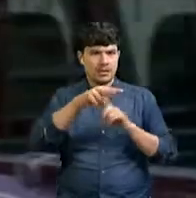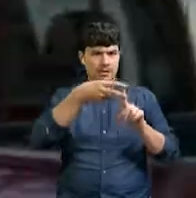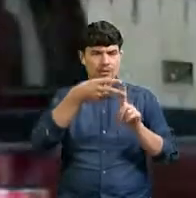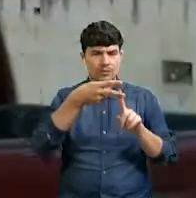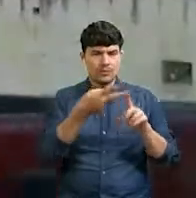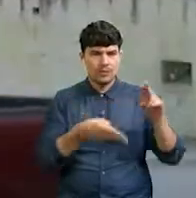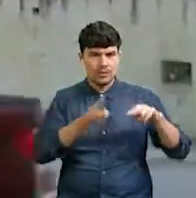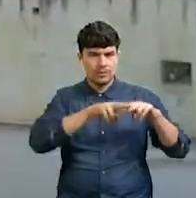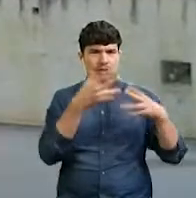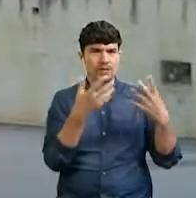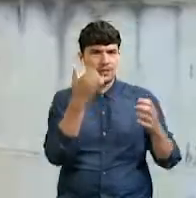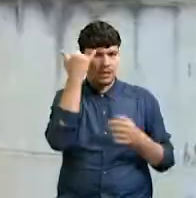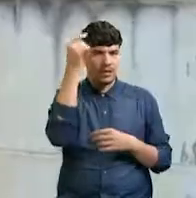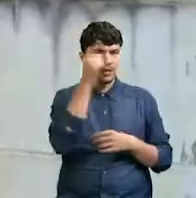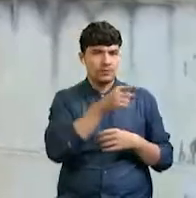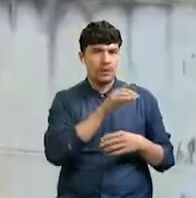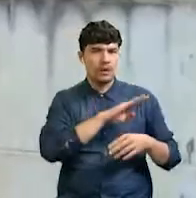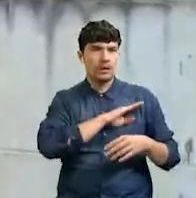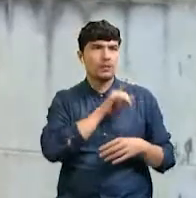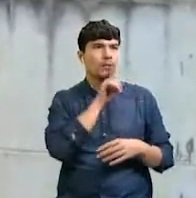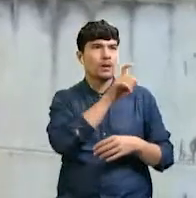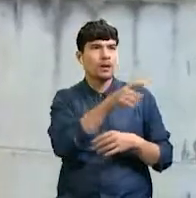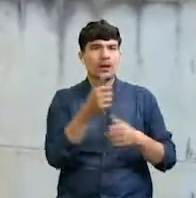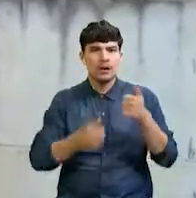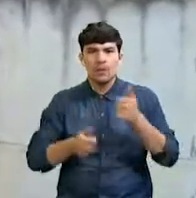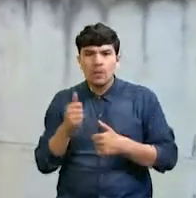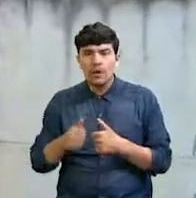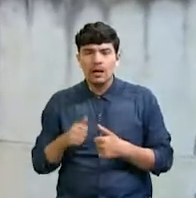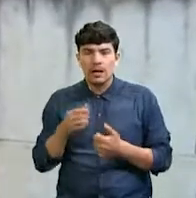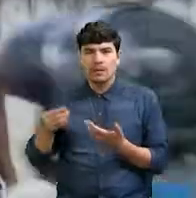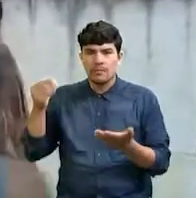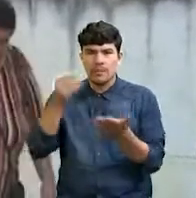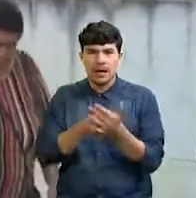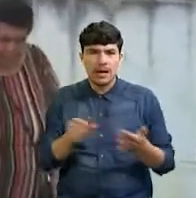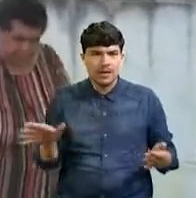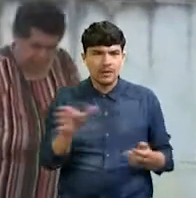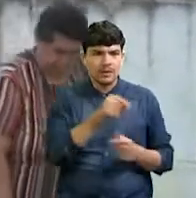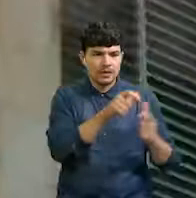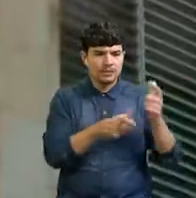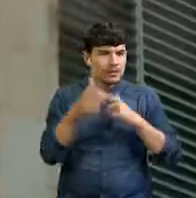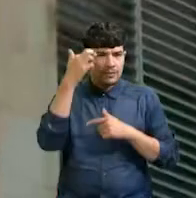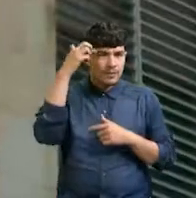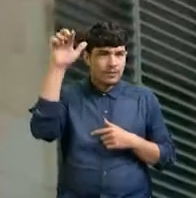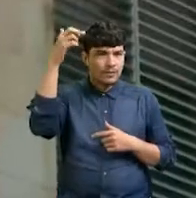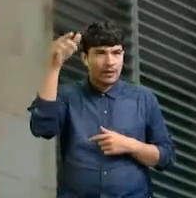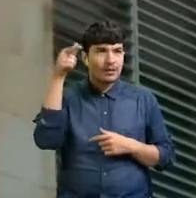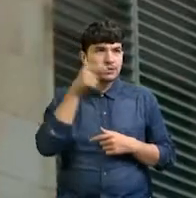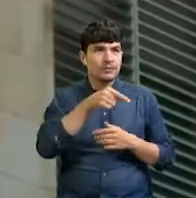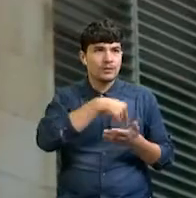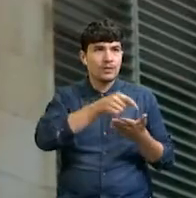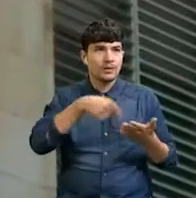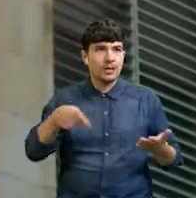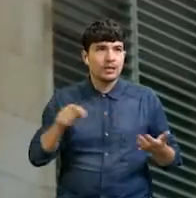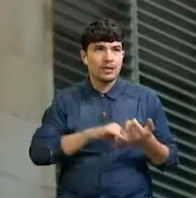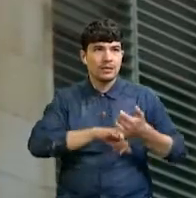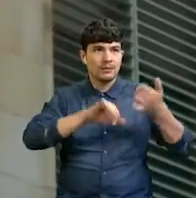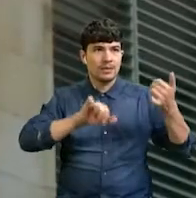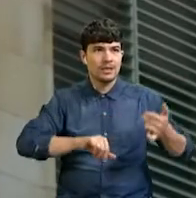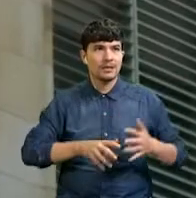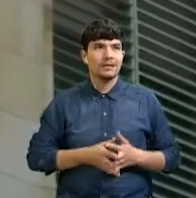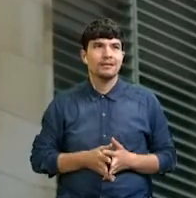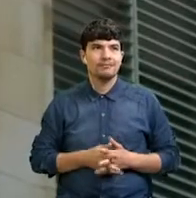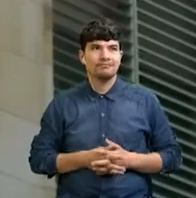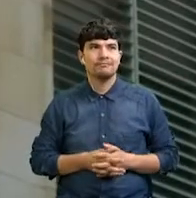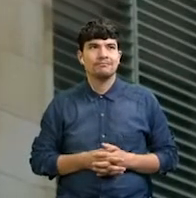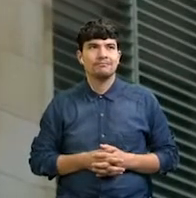crear el alcalde de bucaramanga se trata de un tributo que pagarán todos los profesionales con contrato independiente las